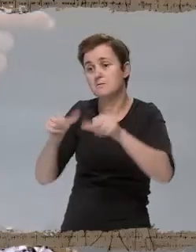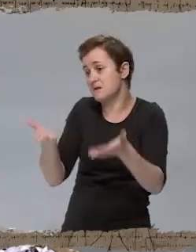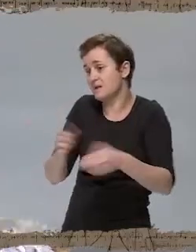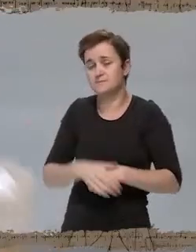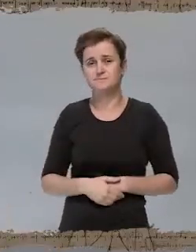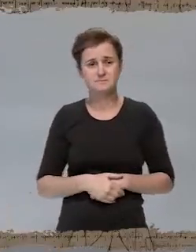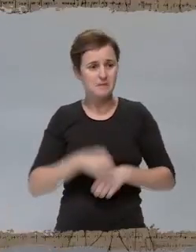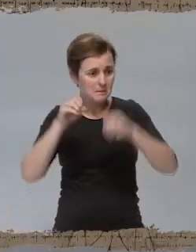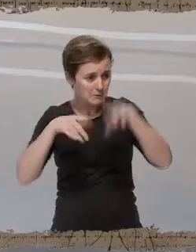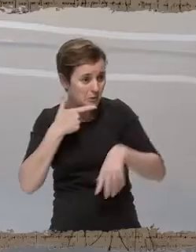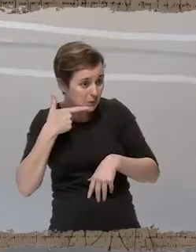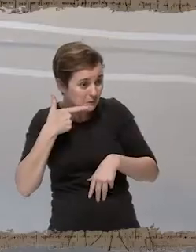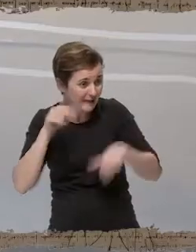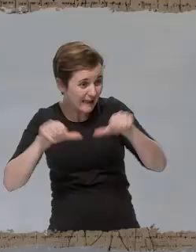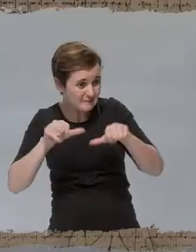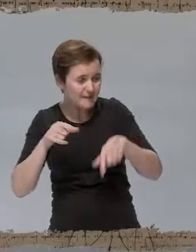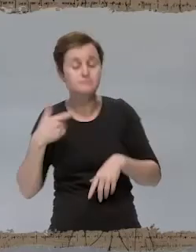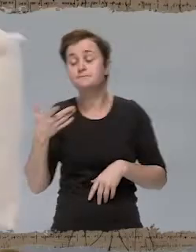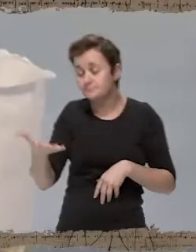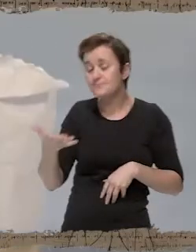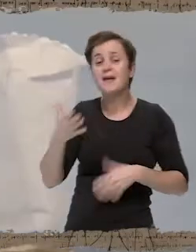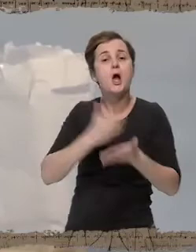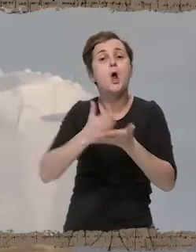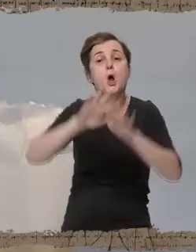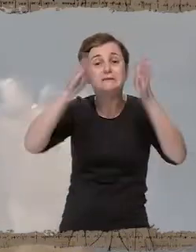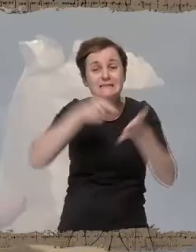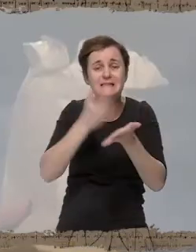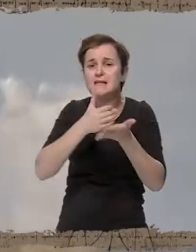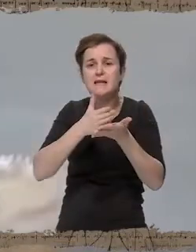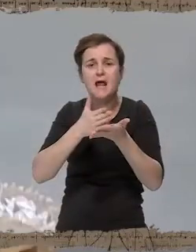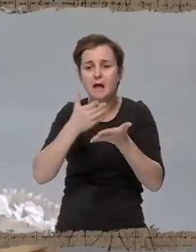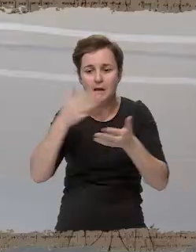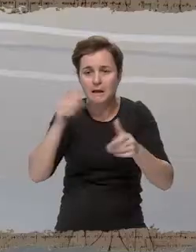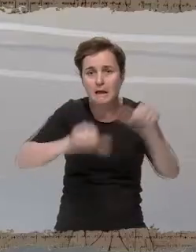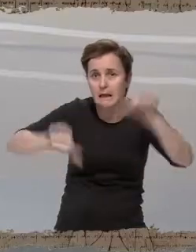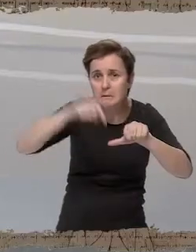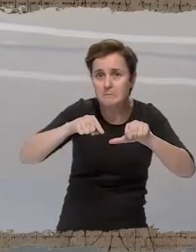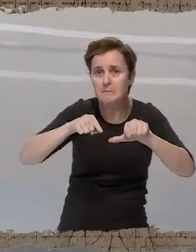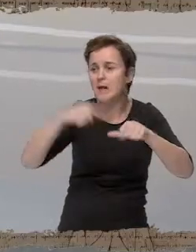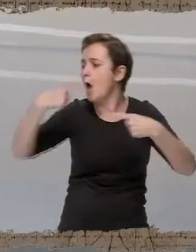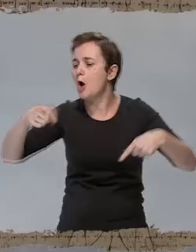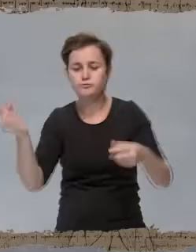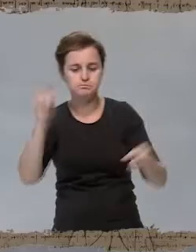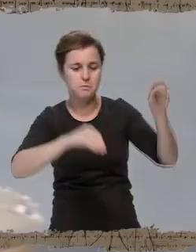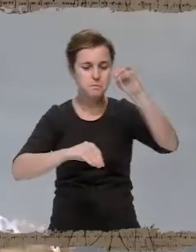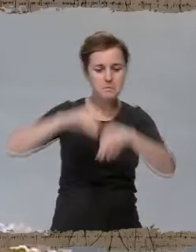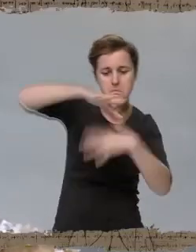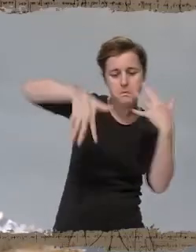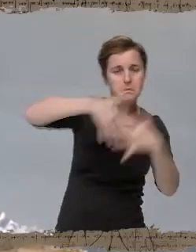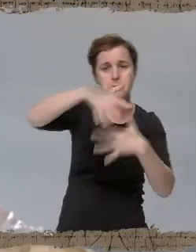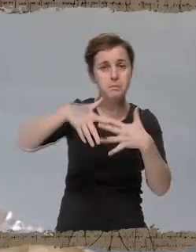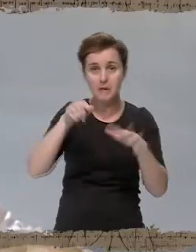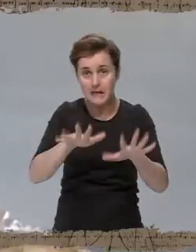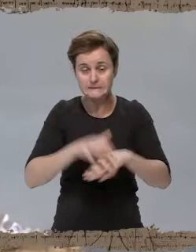pura. ¿Los pochoclos dulces? Claro, por lo general en la cocina es química. Al mezclarse los elementos